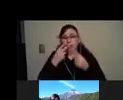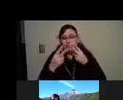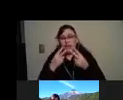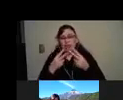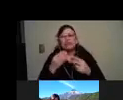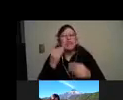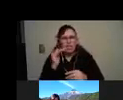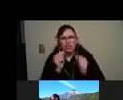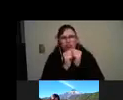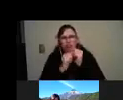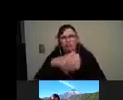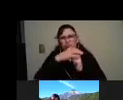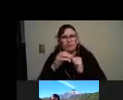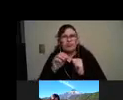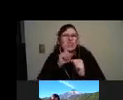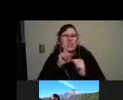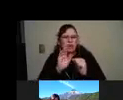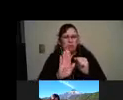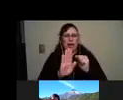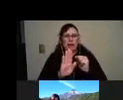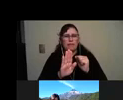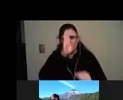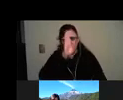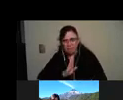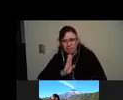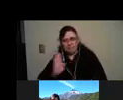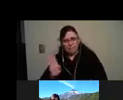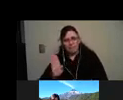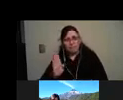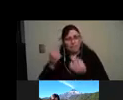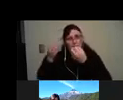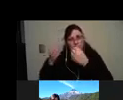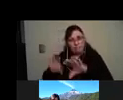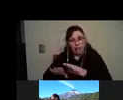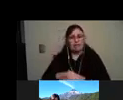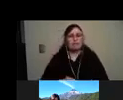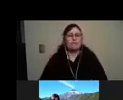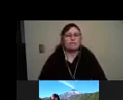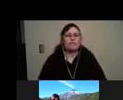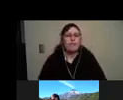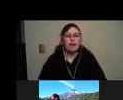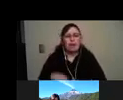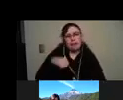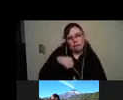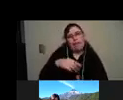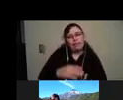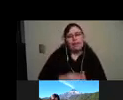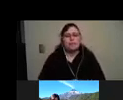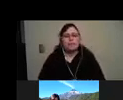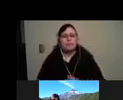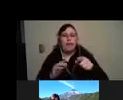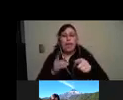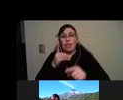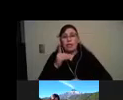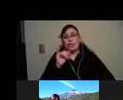de un niño con parálisis cerebral tipo hemiplegia espástica. ¿Ya? Aquí ven otro niño, pues más bien corresponde a una diplegia,